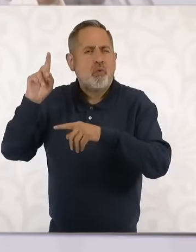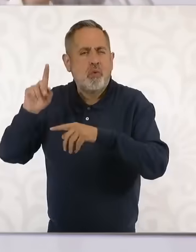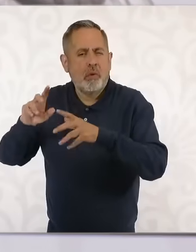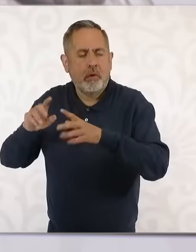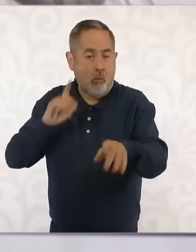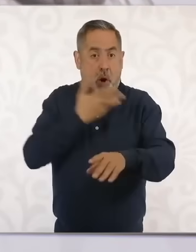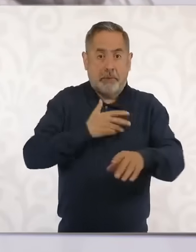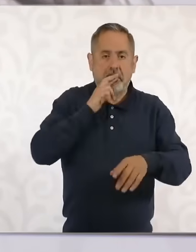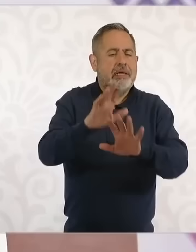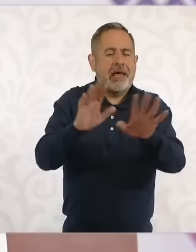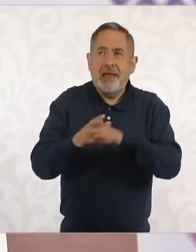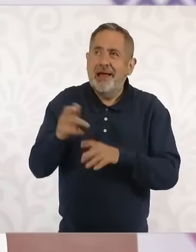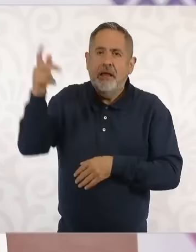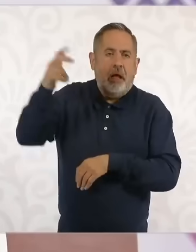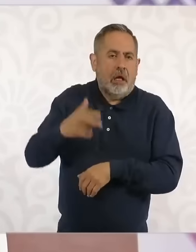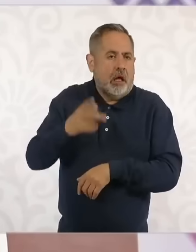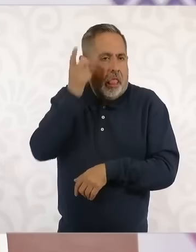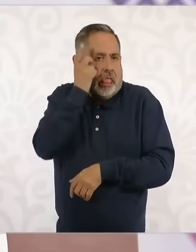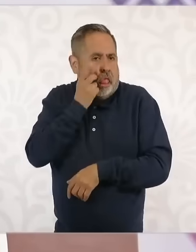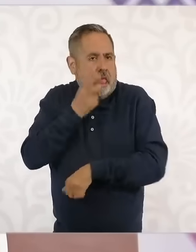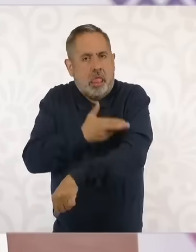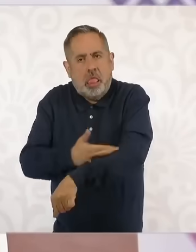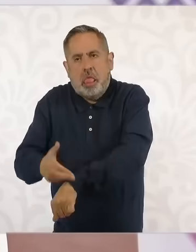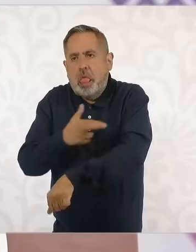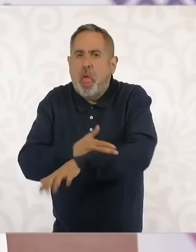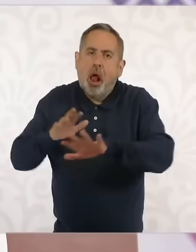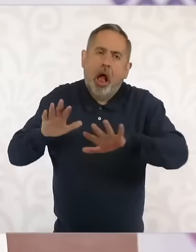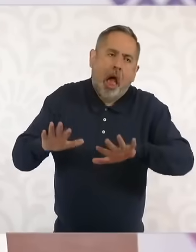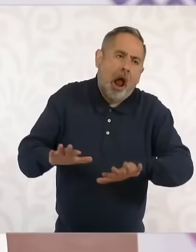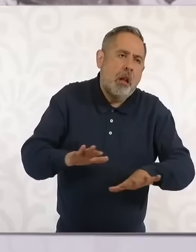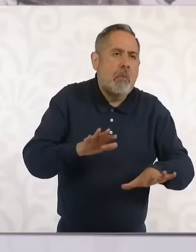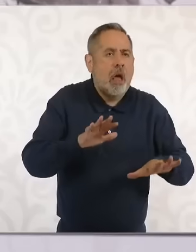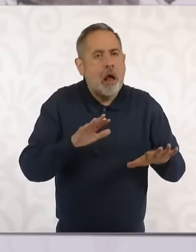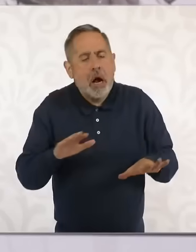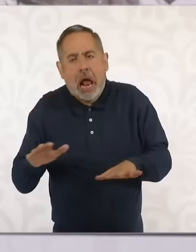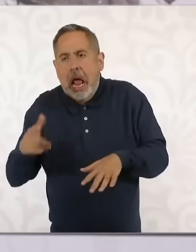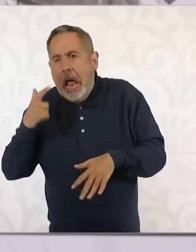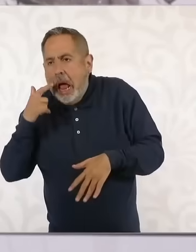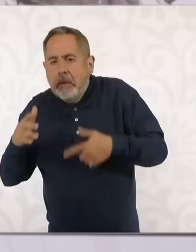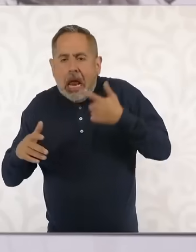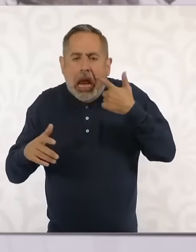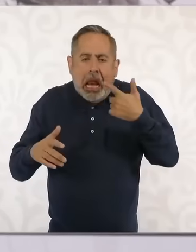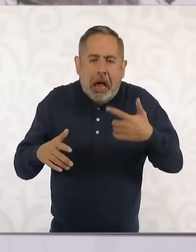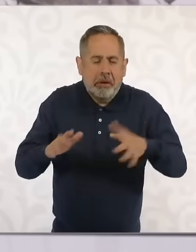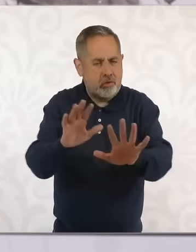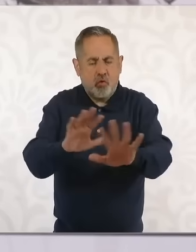salga de este letargo burocrático y que realmente se convierta en un